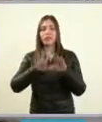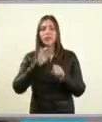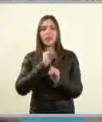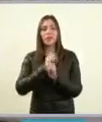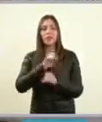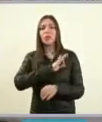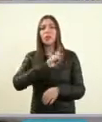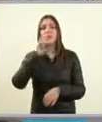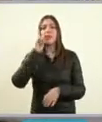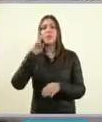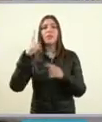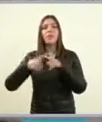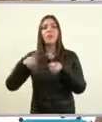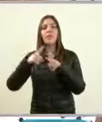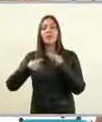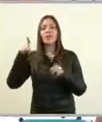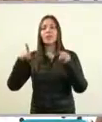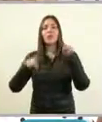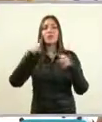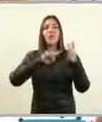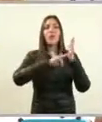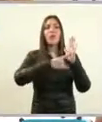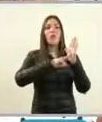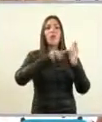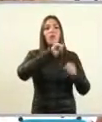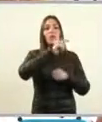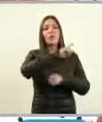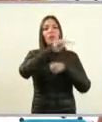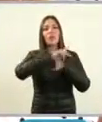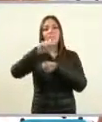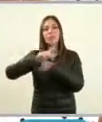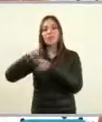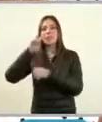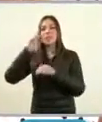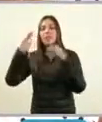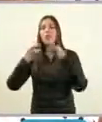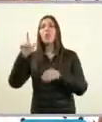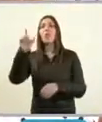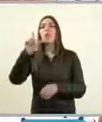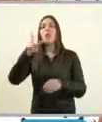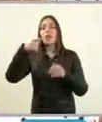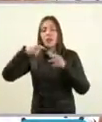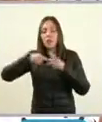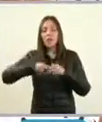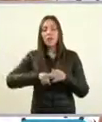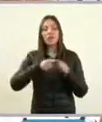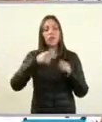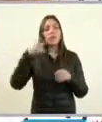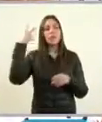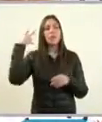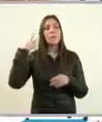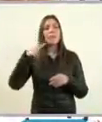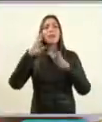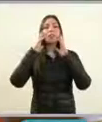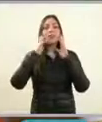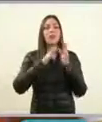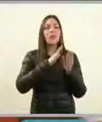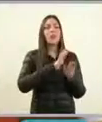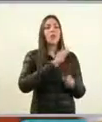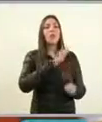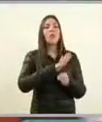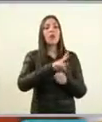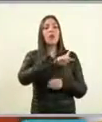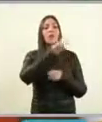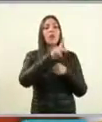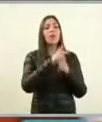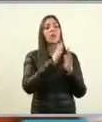todo el uso horario a nivel mundial en qué momento Santa inicia su viaje y qué países va pasando o recorriendo conforme va